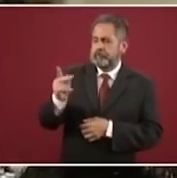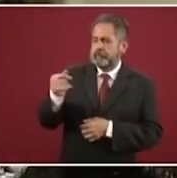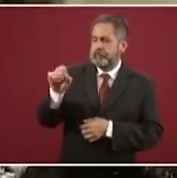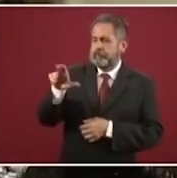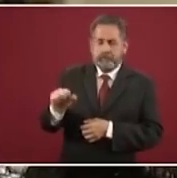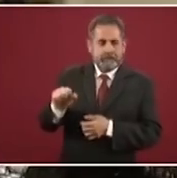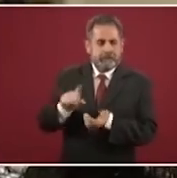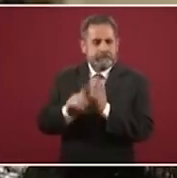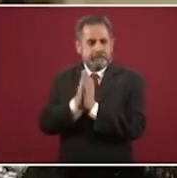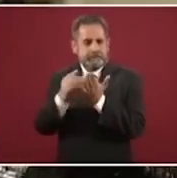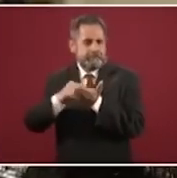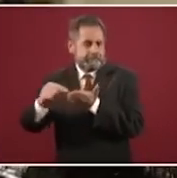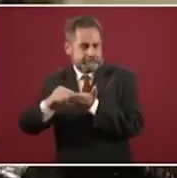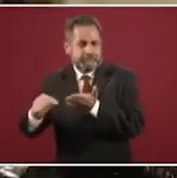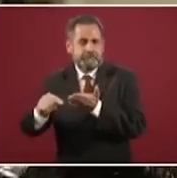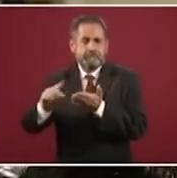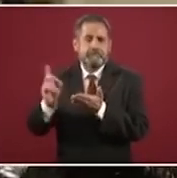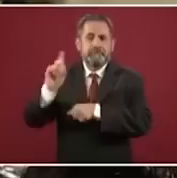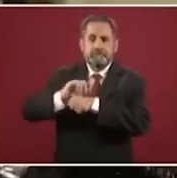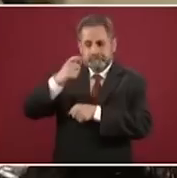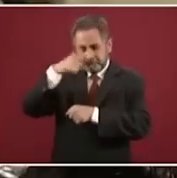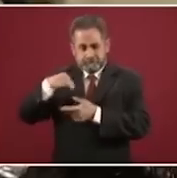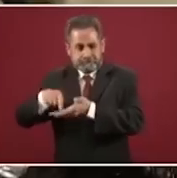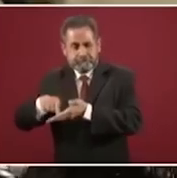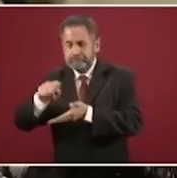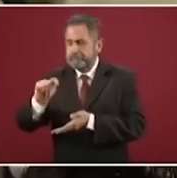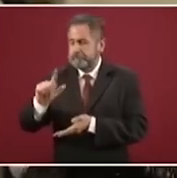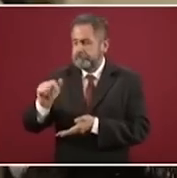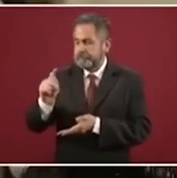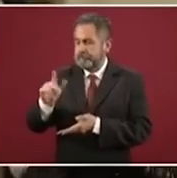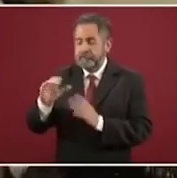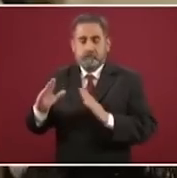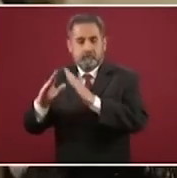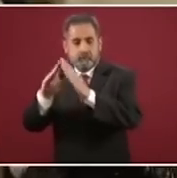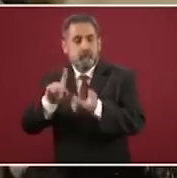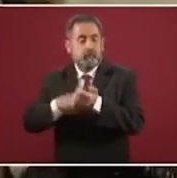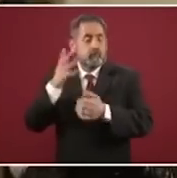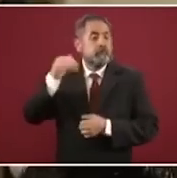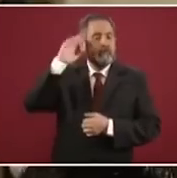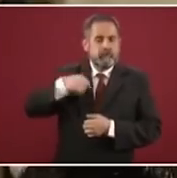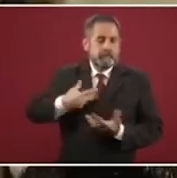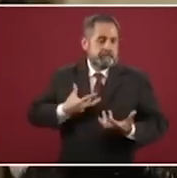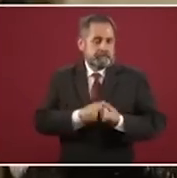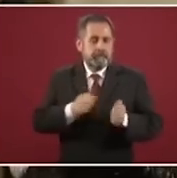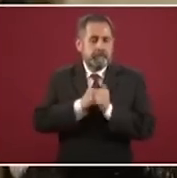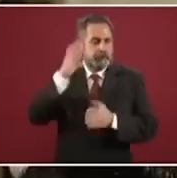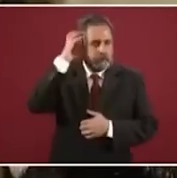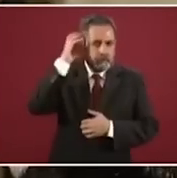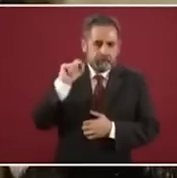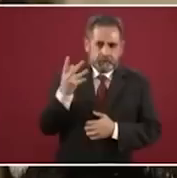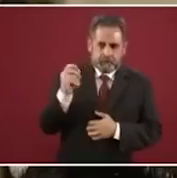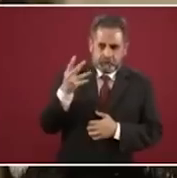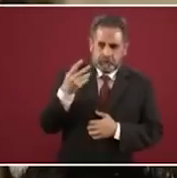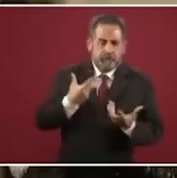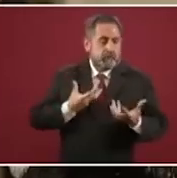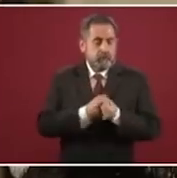tarde, Pepe Reveles, que entonces era reportero de Excelsior, yo de 24 horas con Jacobo Zabludovsky, sufrimos